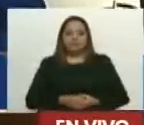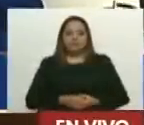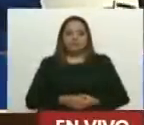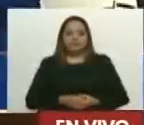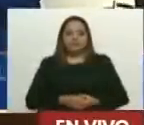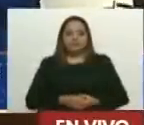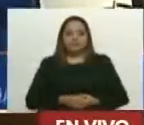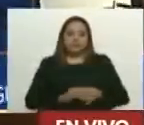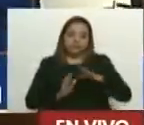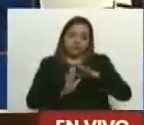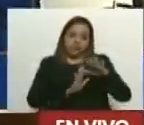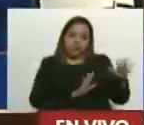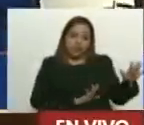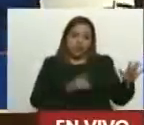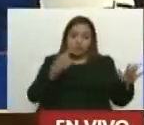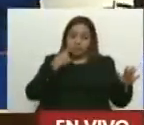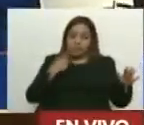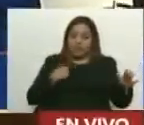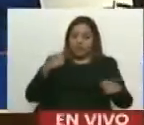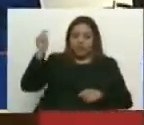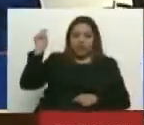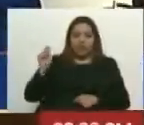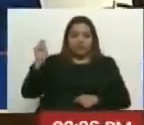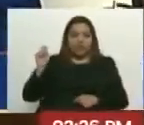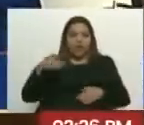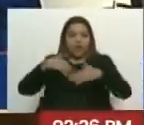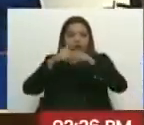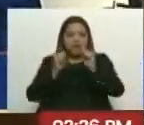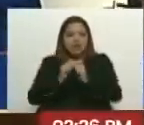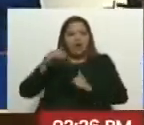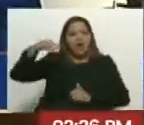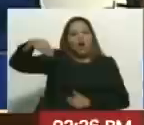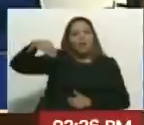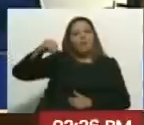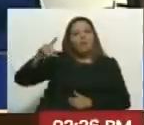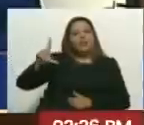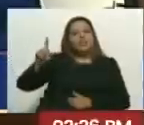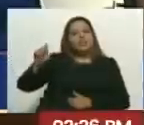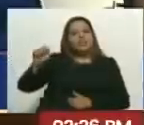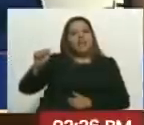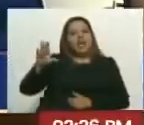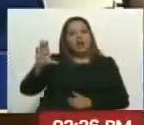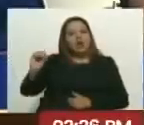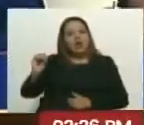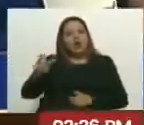Me refieren los parlamentarios de Anzoátegui que Moitaco es una pequeña población